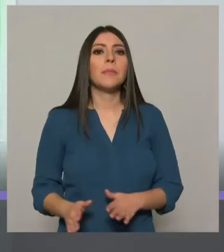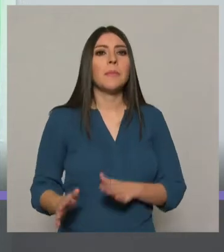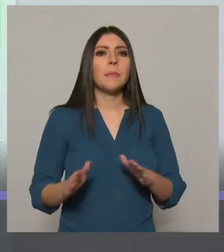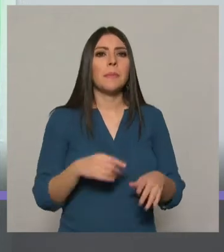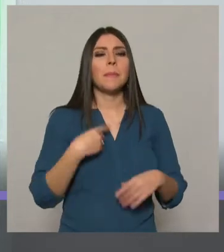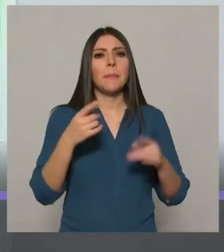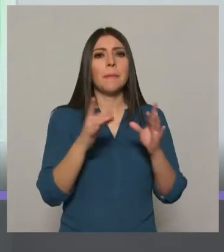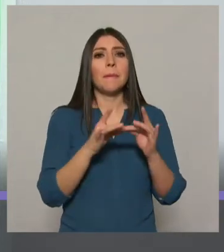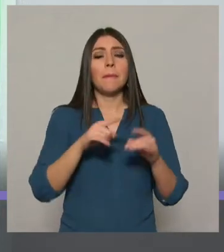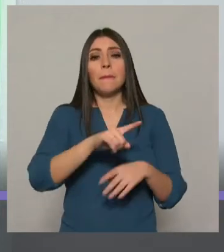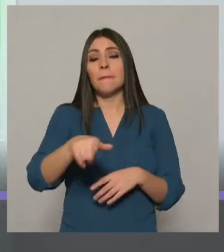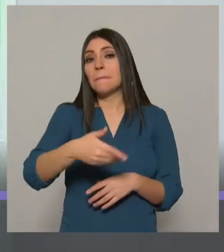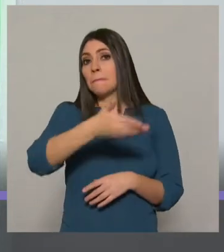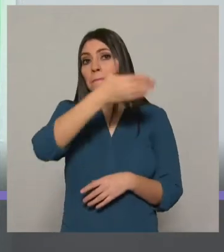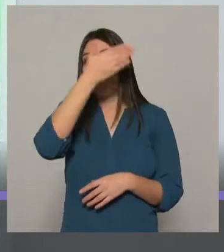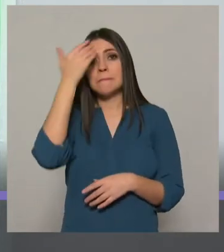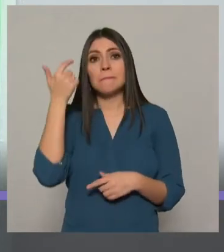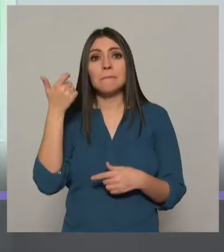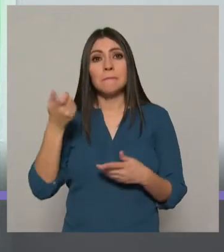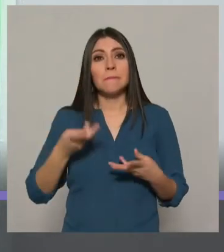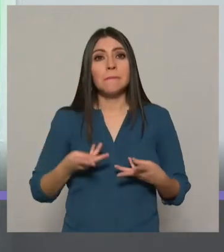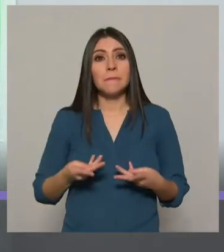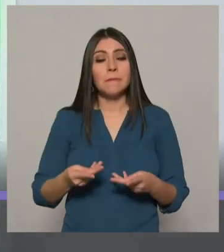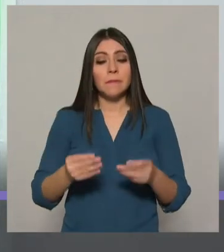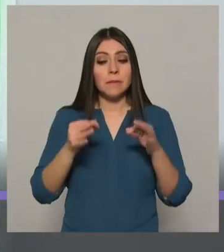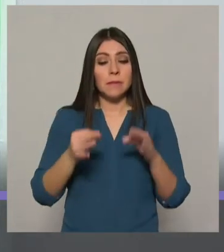ver, cuando no se sabe gastar el recurso de forma